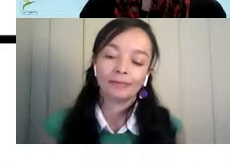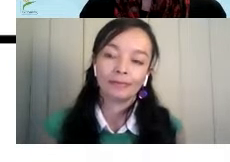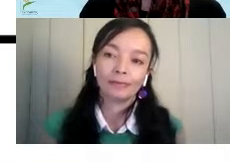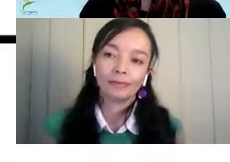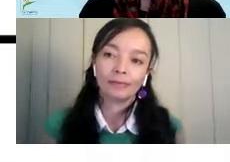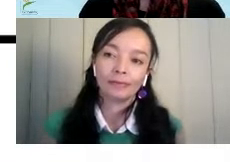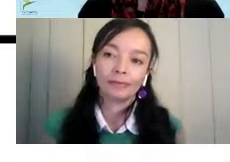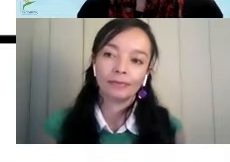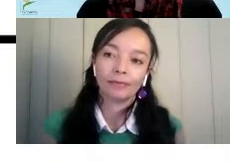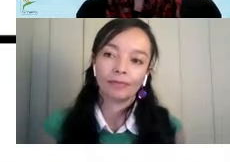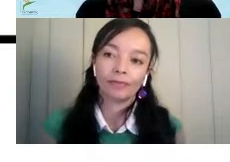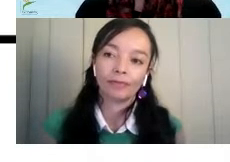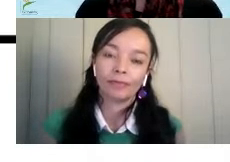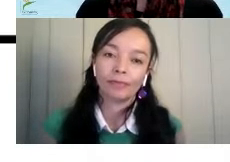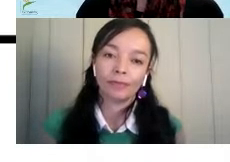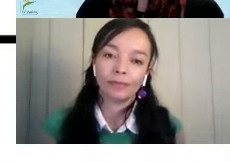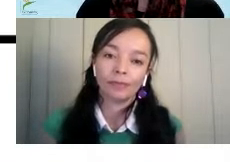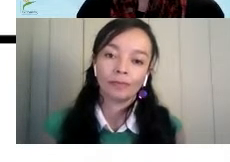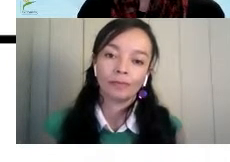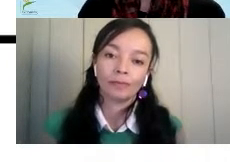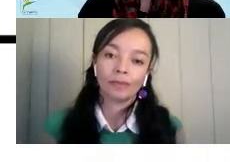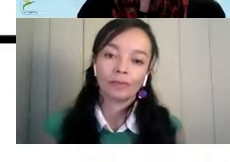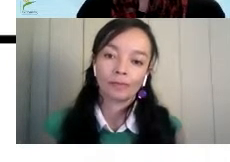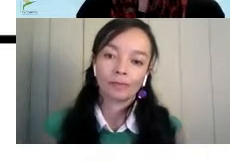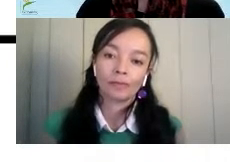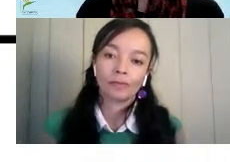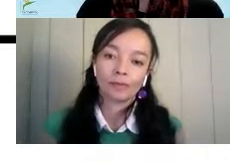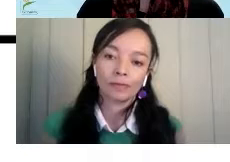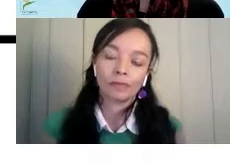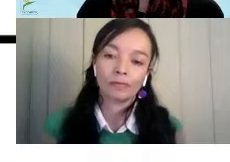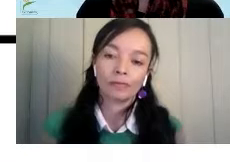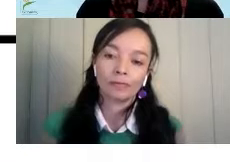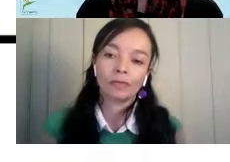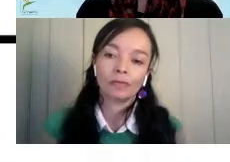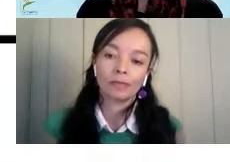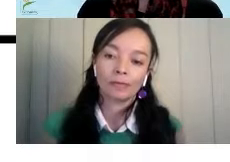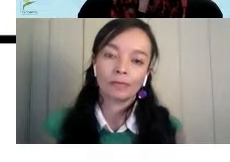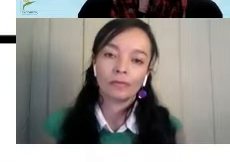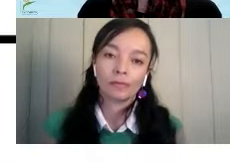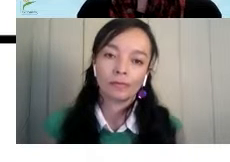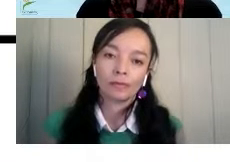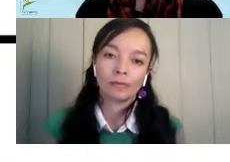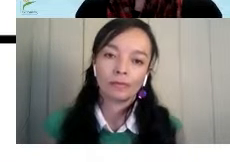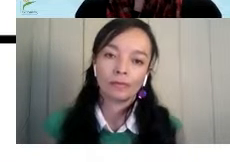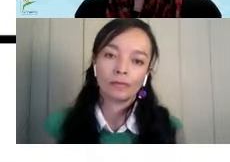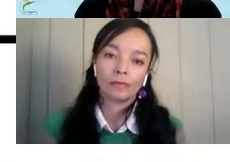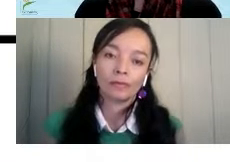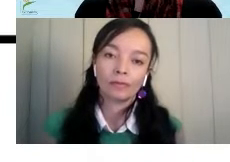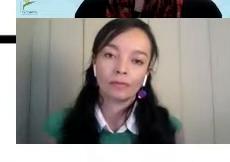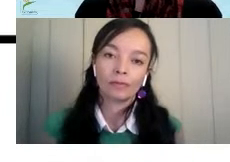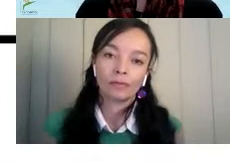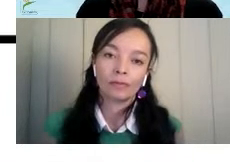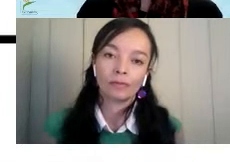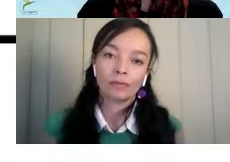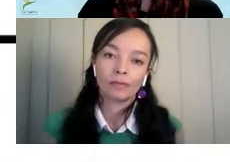aquí para hablar de qué exactamente son las señas para los bebés. En primer lugar, el lenguaje de